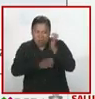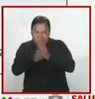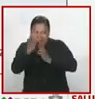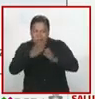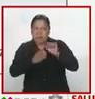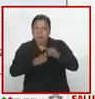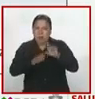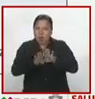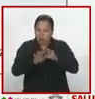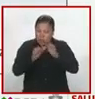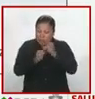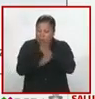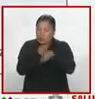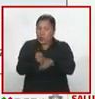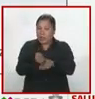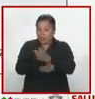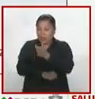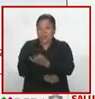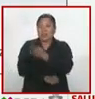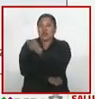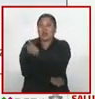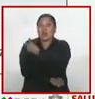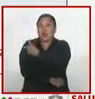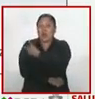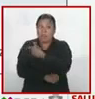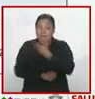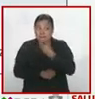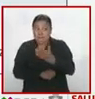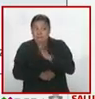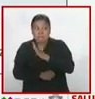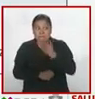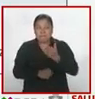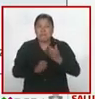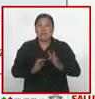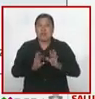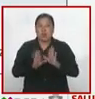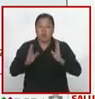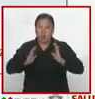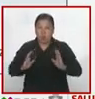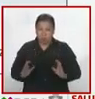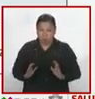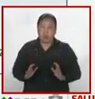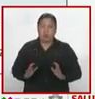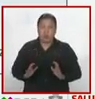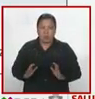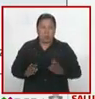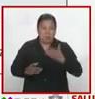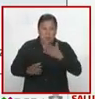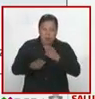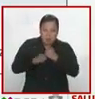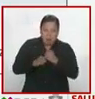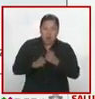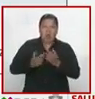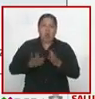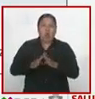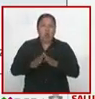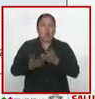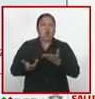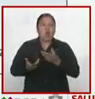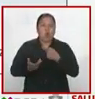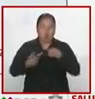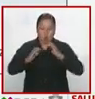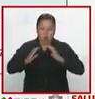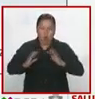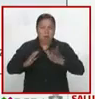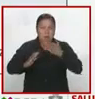de una vacuna y su inmune felicidad verdad que tantas defensas va a provocar cuál es la dosis